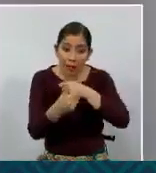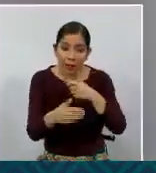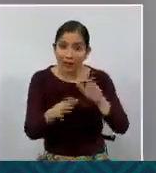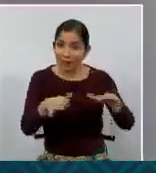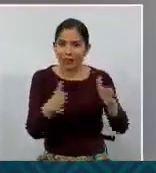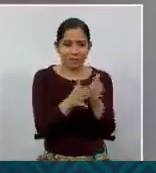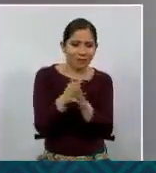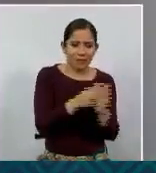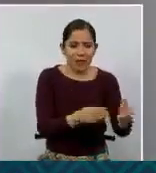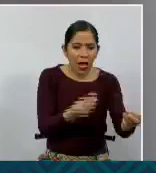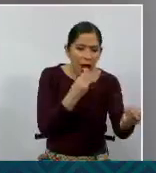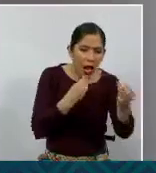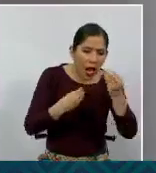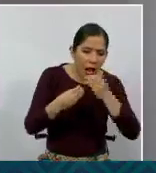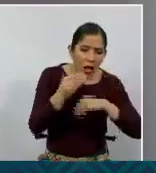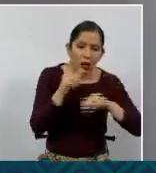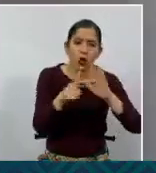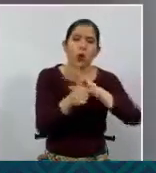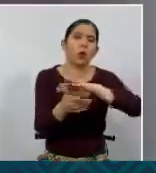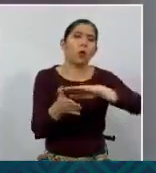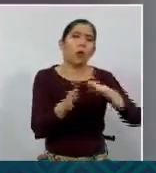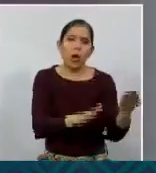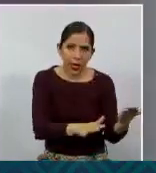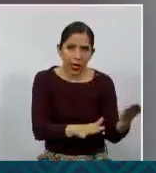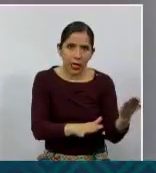que llegan a fallecer. La mamá estaba